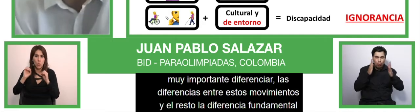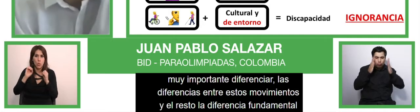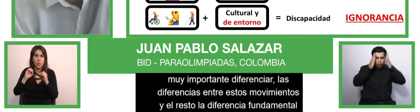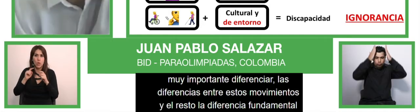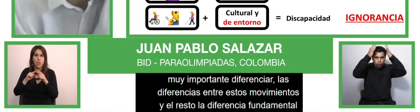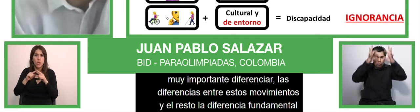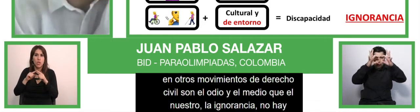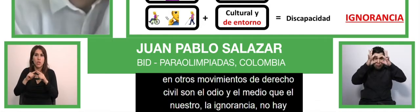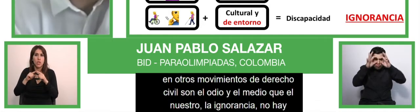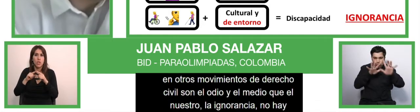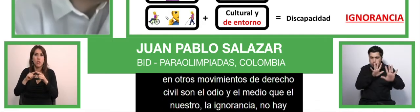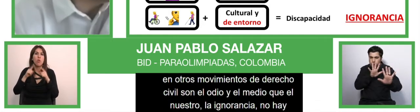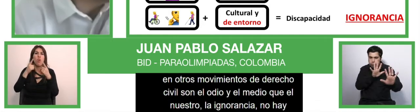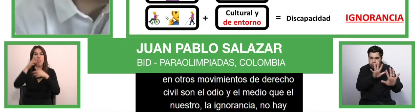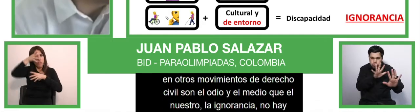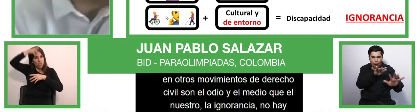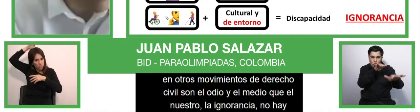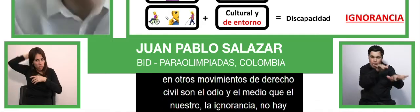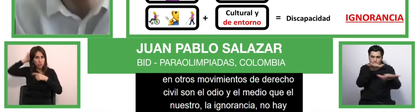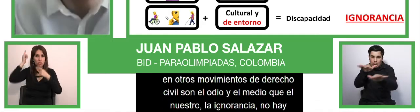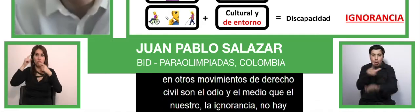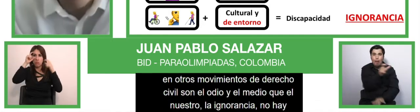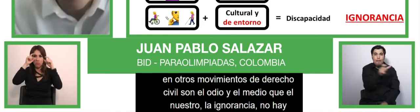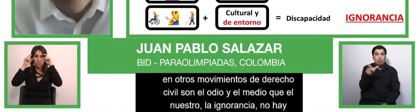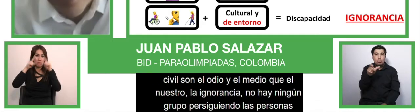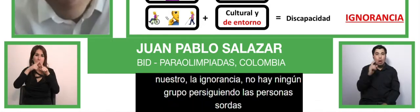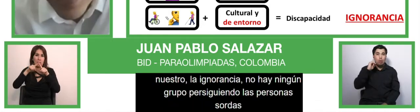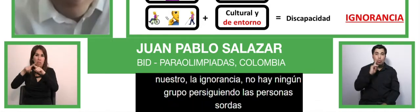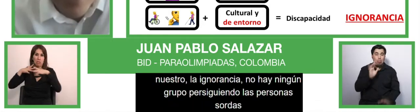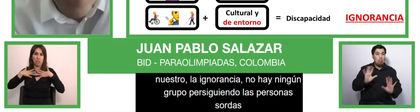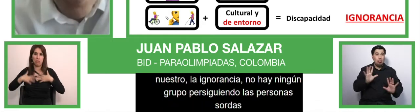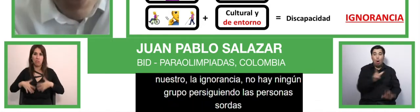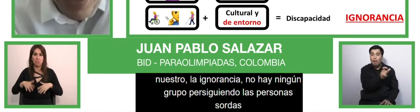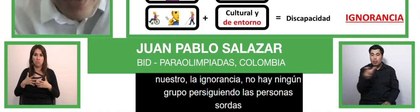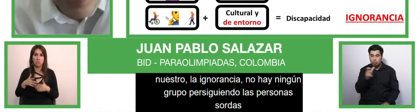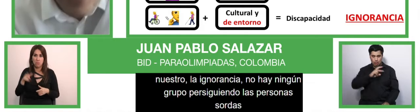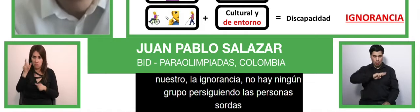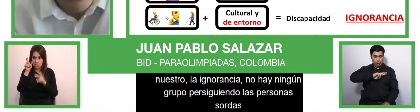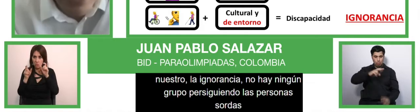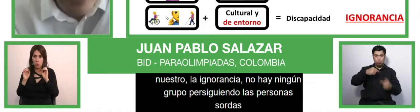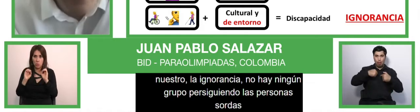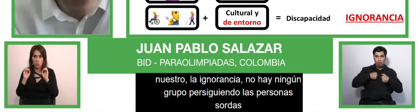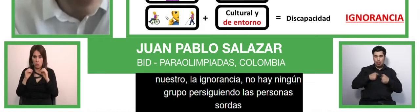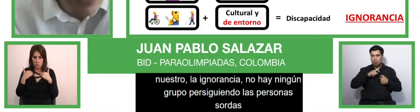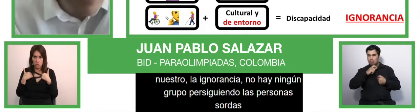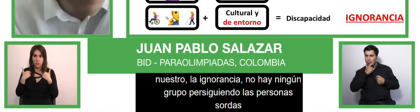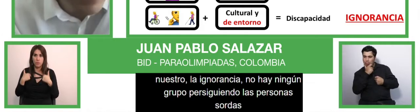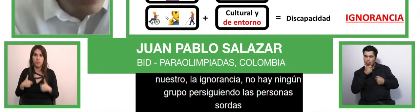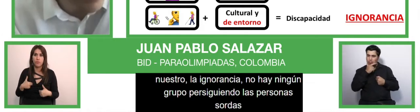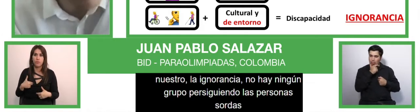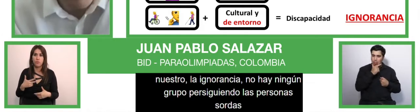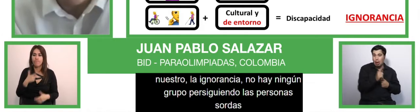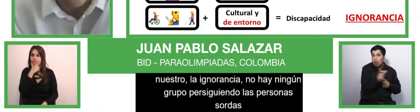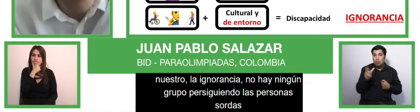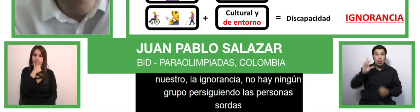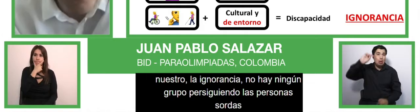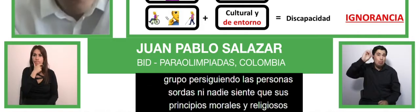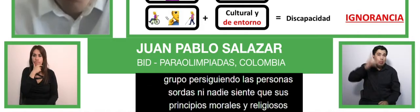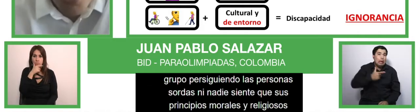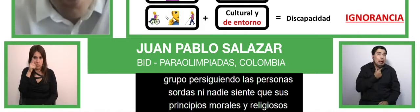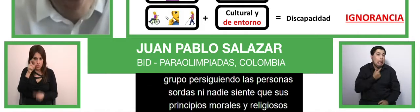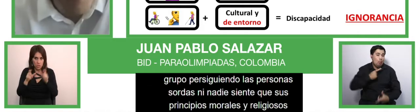ni nadie siente que sus principios morales o religiosos están siendo cuestionados si las personas con discapacidad queremos